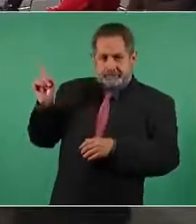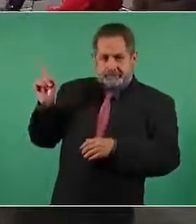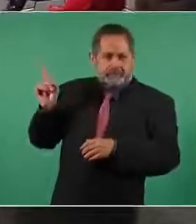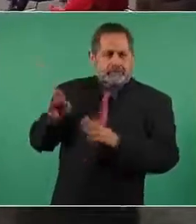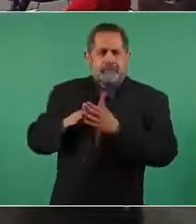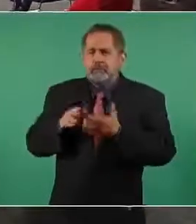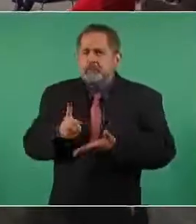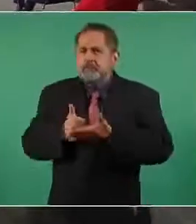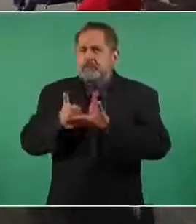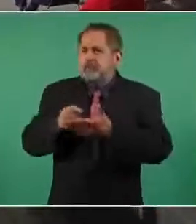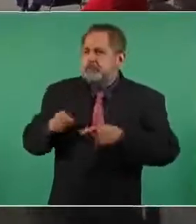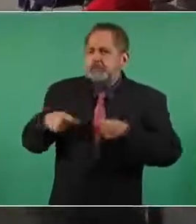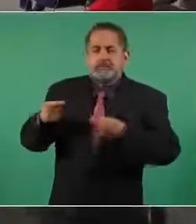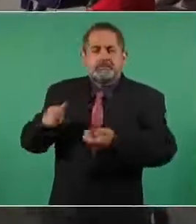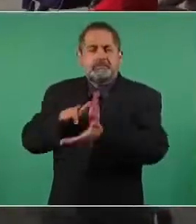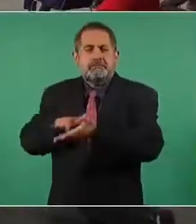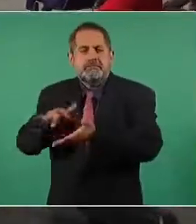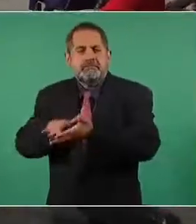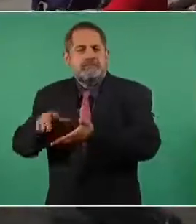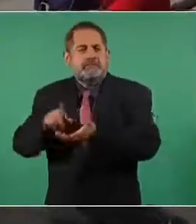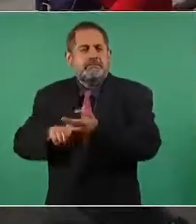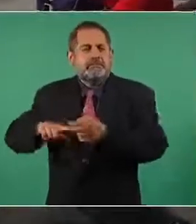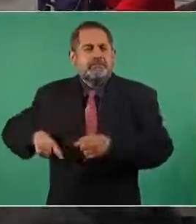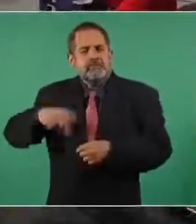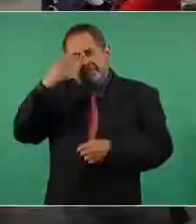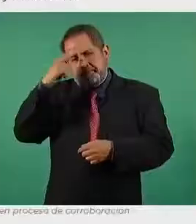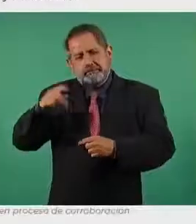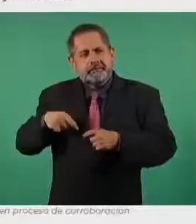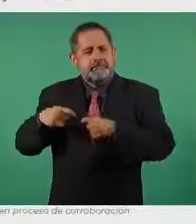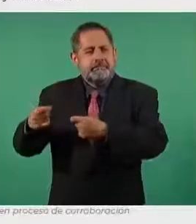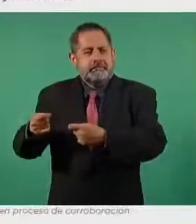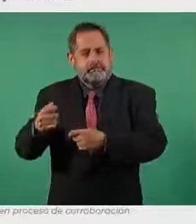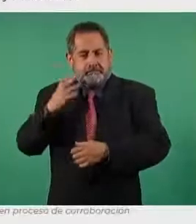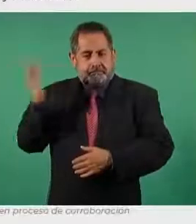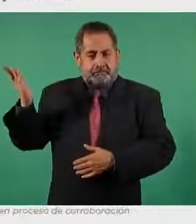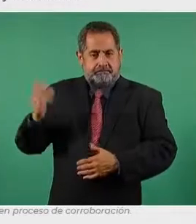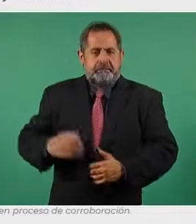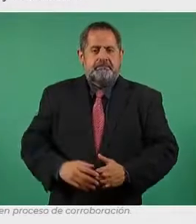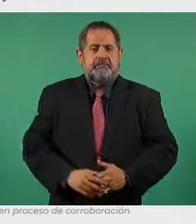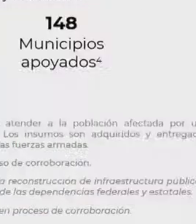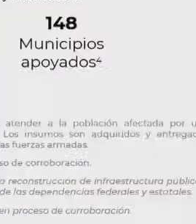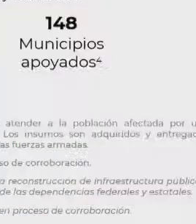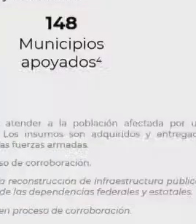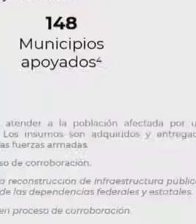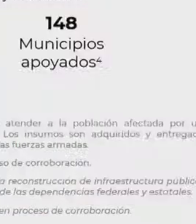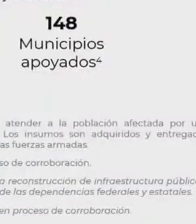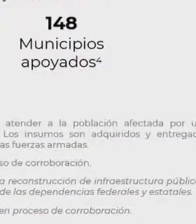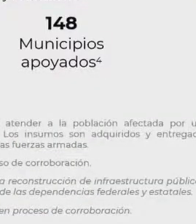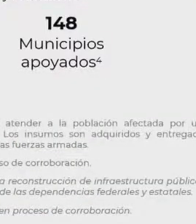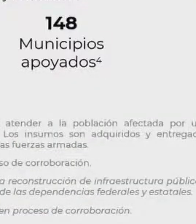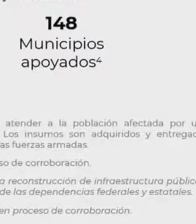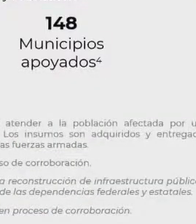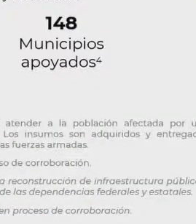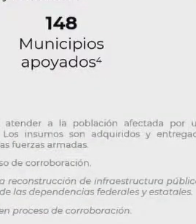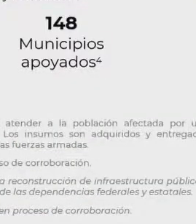ayuda humanitaria que realiza el gobierno de México en todo el territorio nacional. Y le